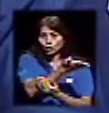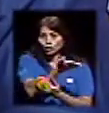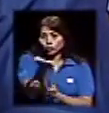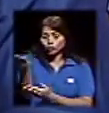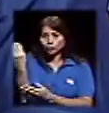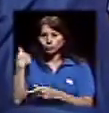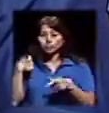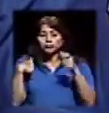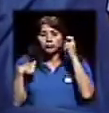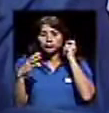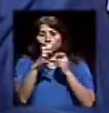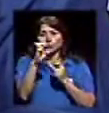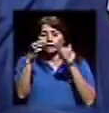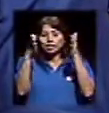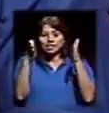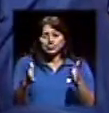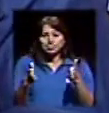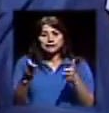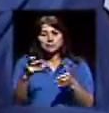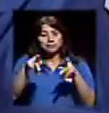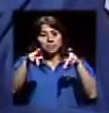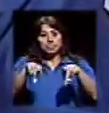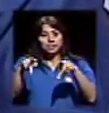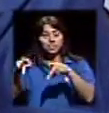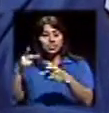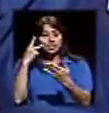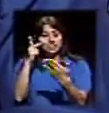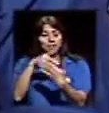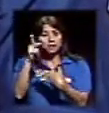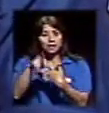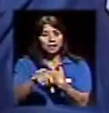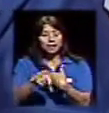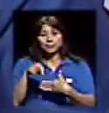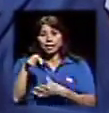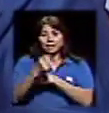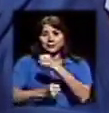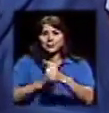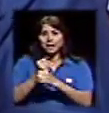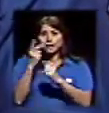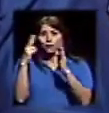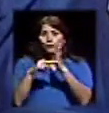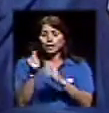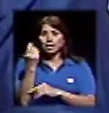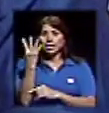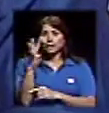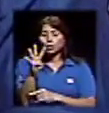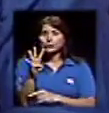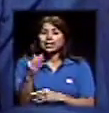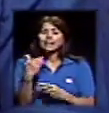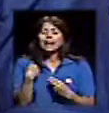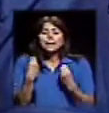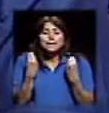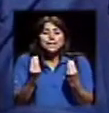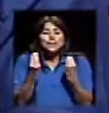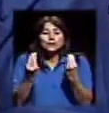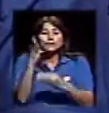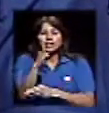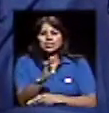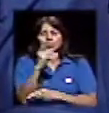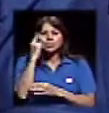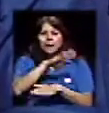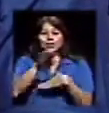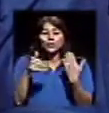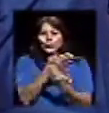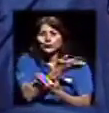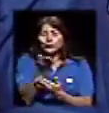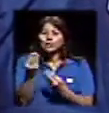los costarricenses y televidentes. Que el año 2014 esté lleno de abundantes bendiciones para todos, mucha